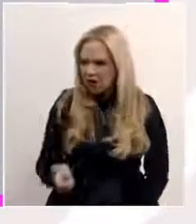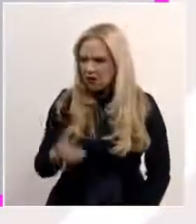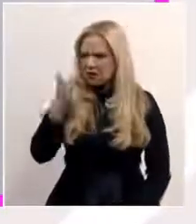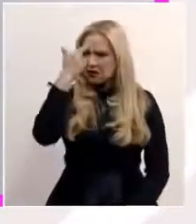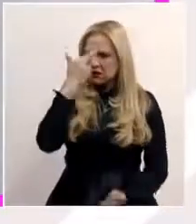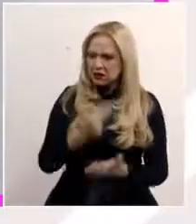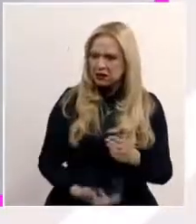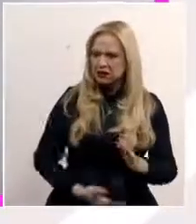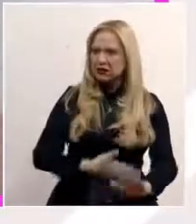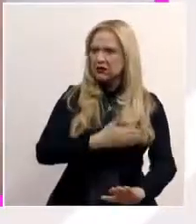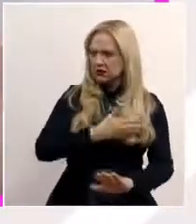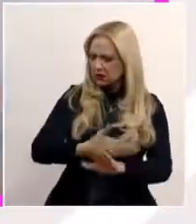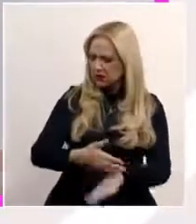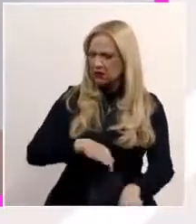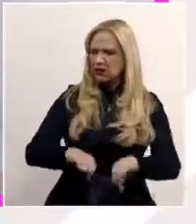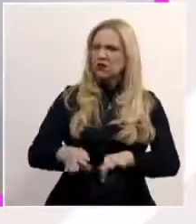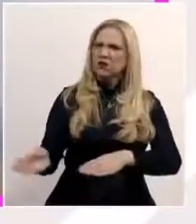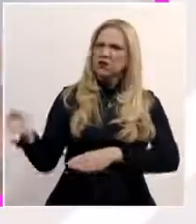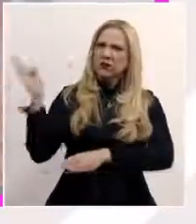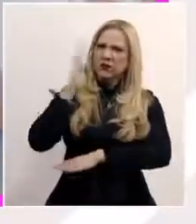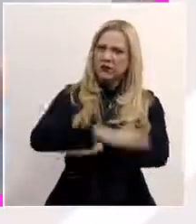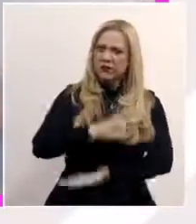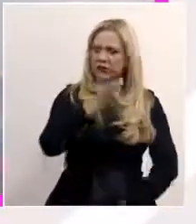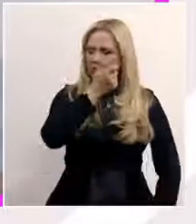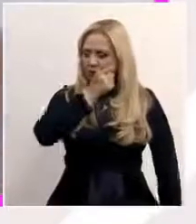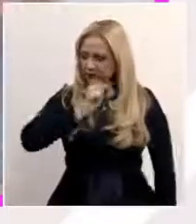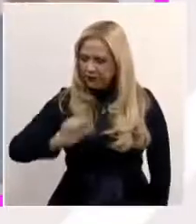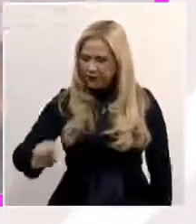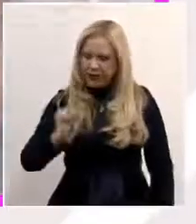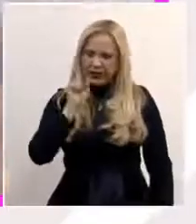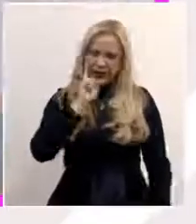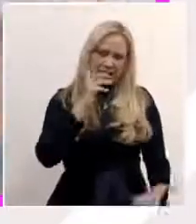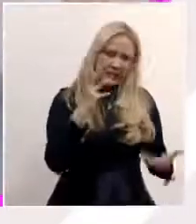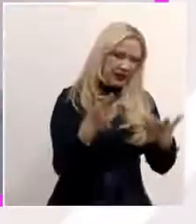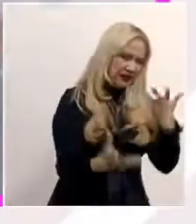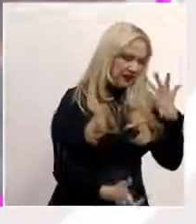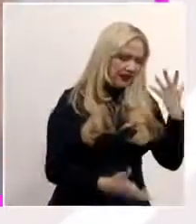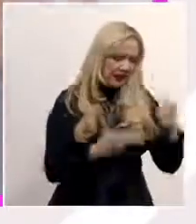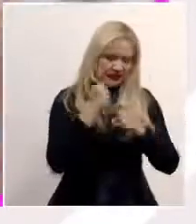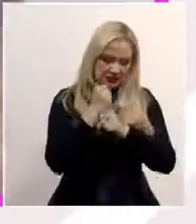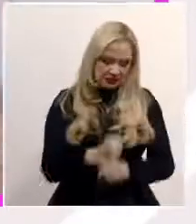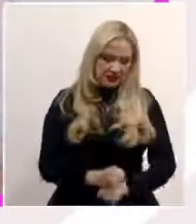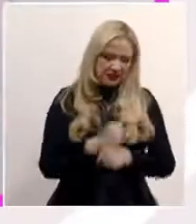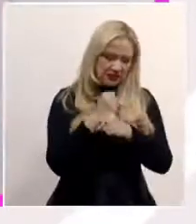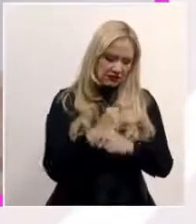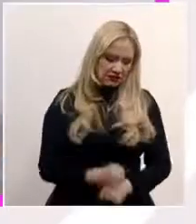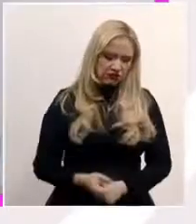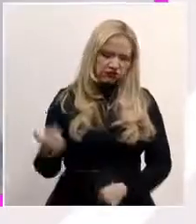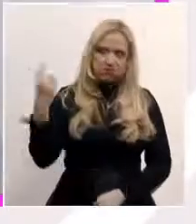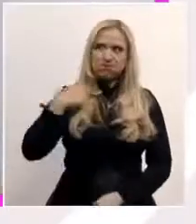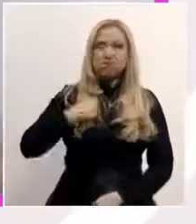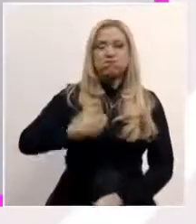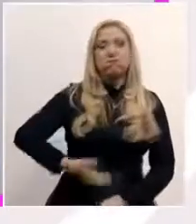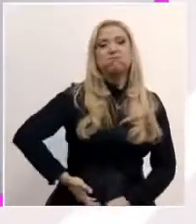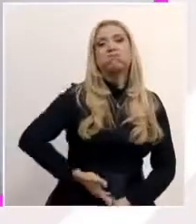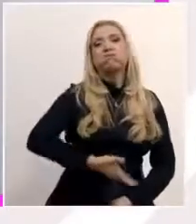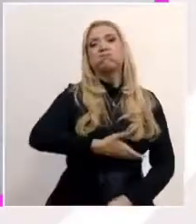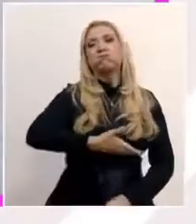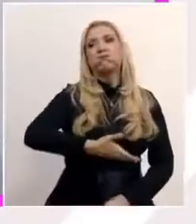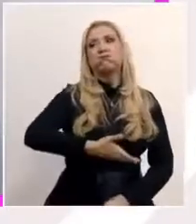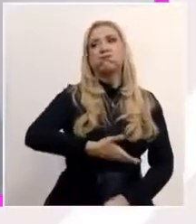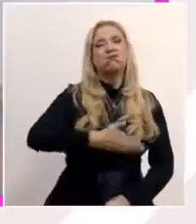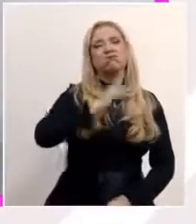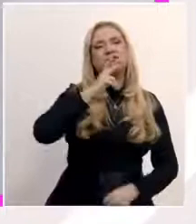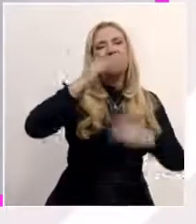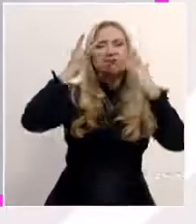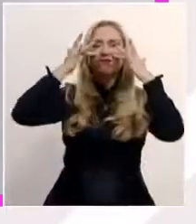y reiteradas, ¿no? Hasta que no le queda de otra, tanto al patrón de, no, sabes que ya te despido, o a las mujeres